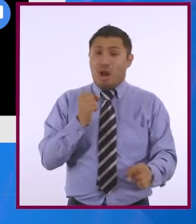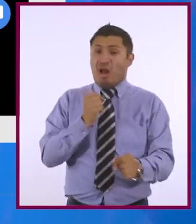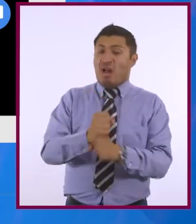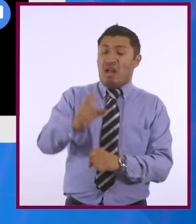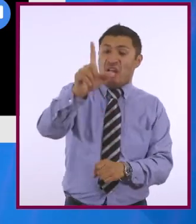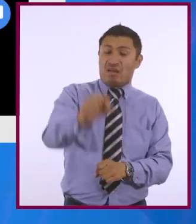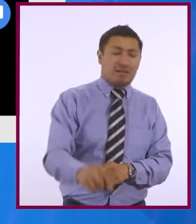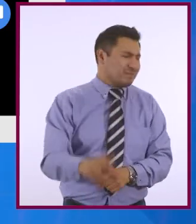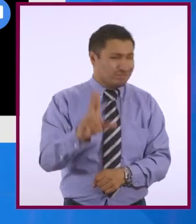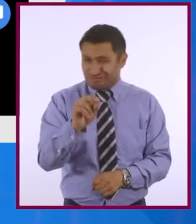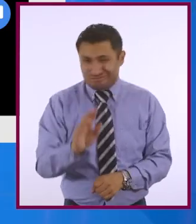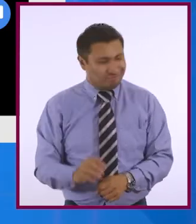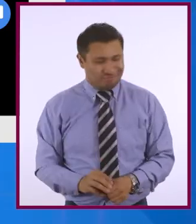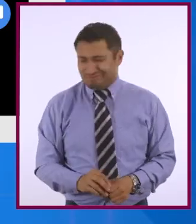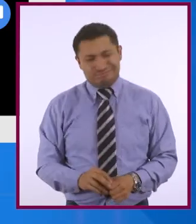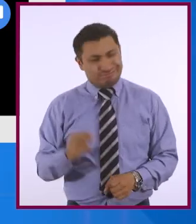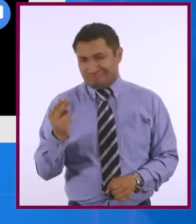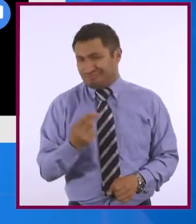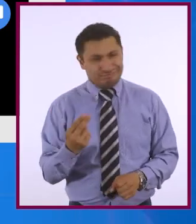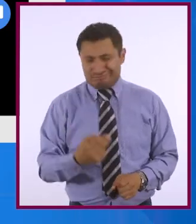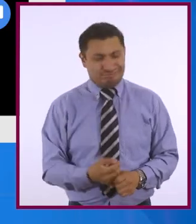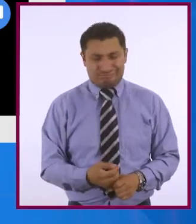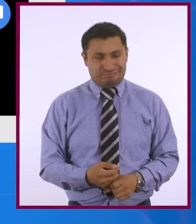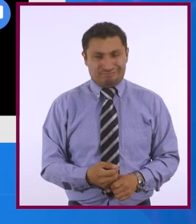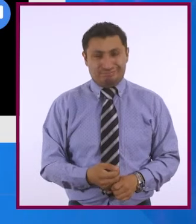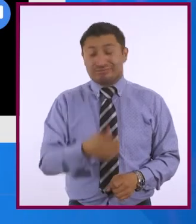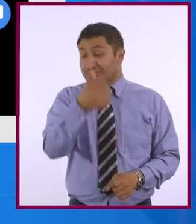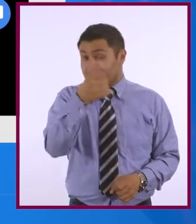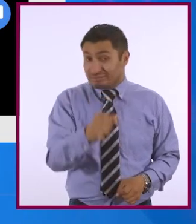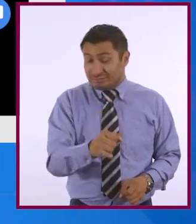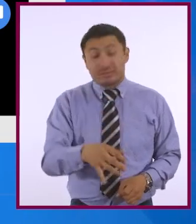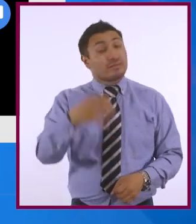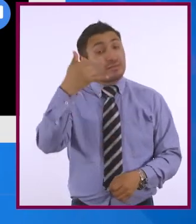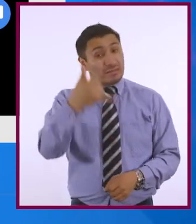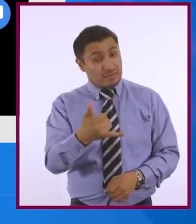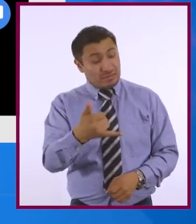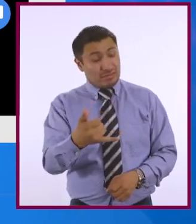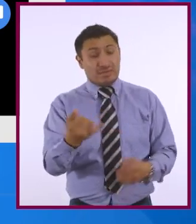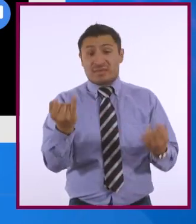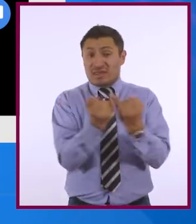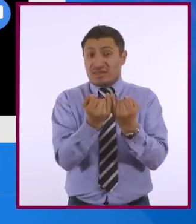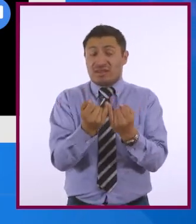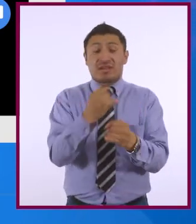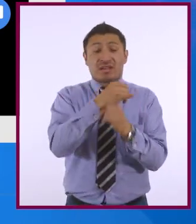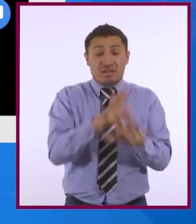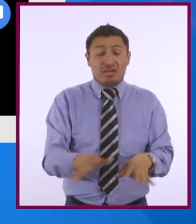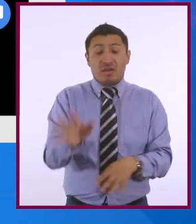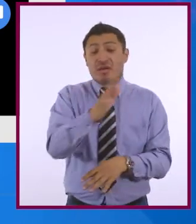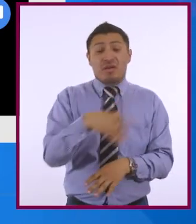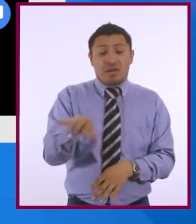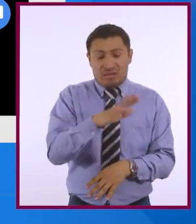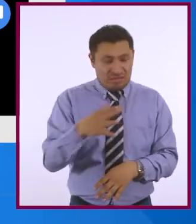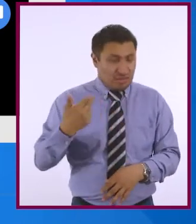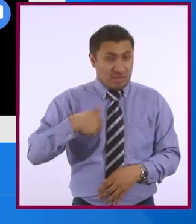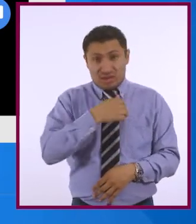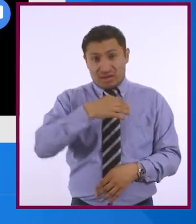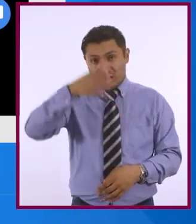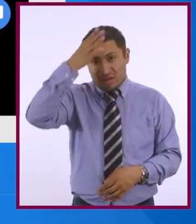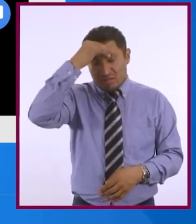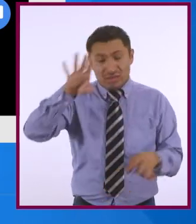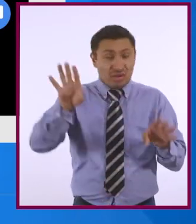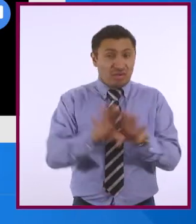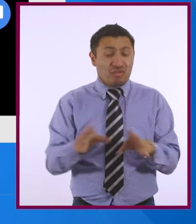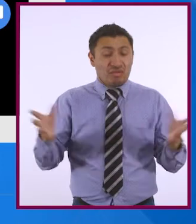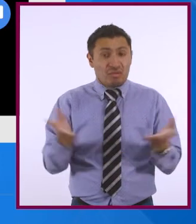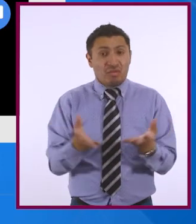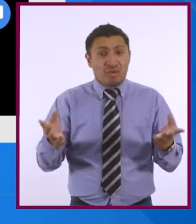humillación. Entonces, de esa forma, y también buscando información, haciéndonos conscientes de cómo